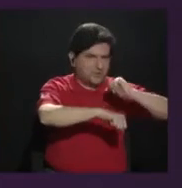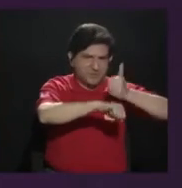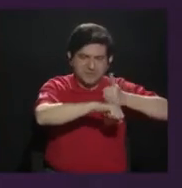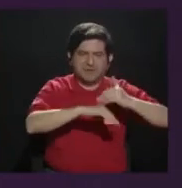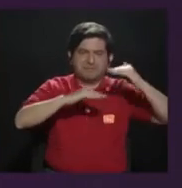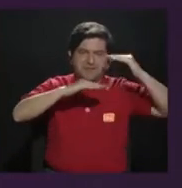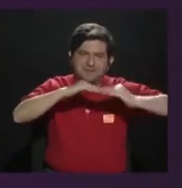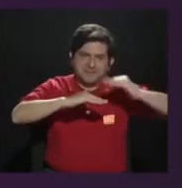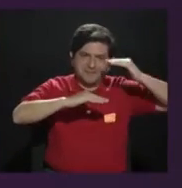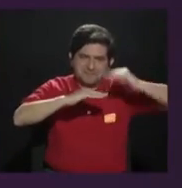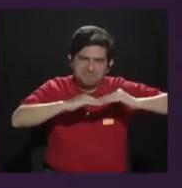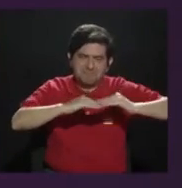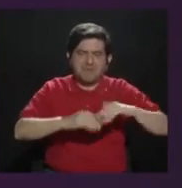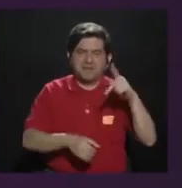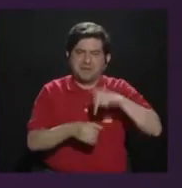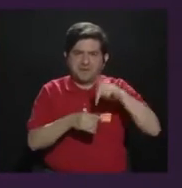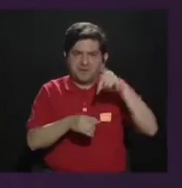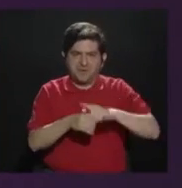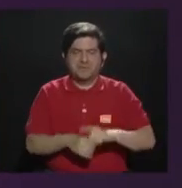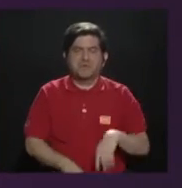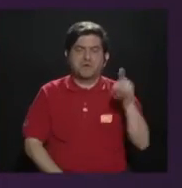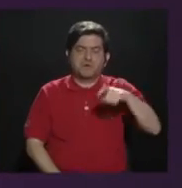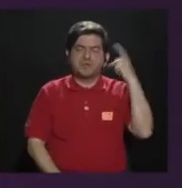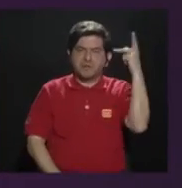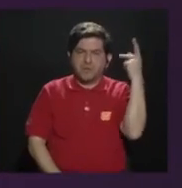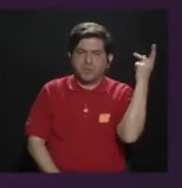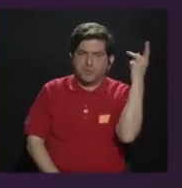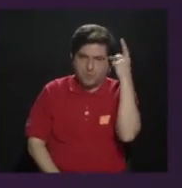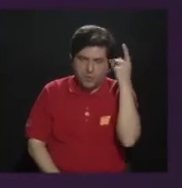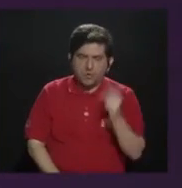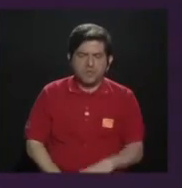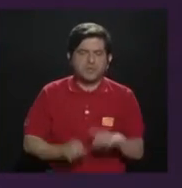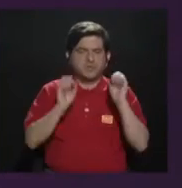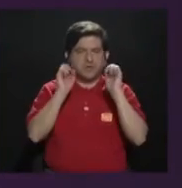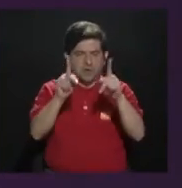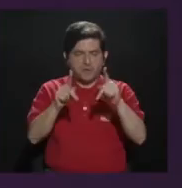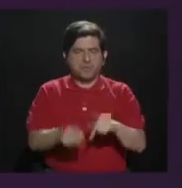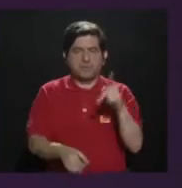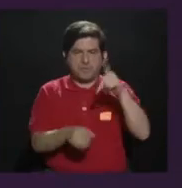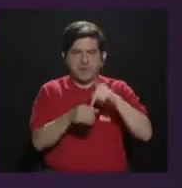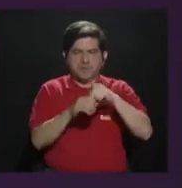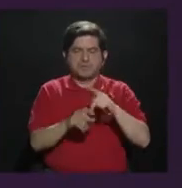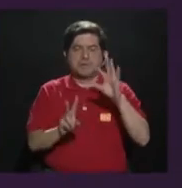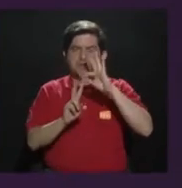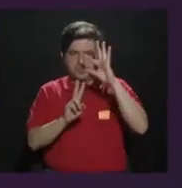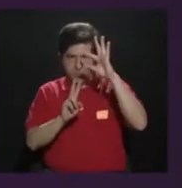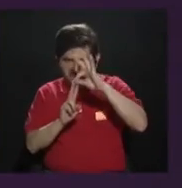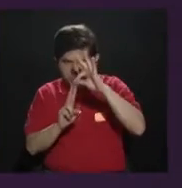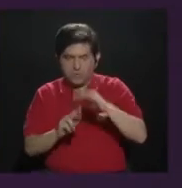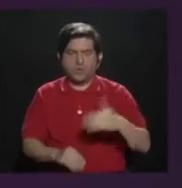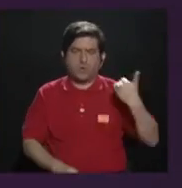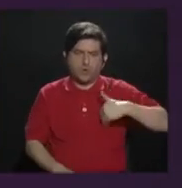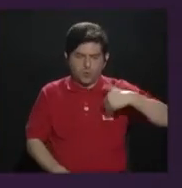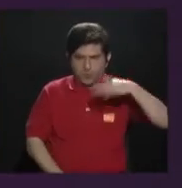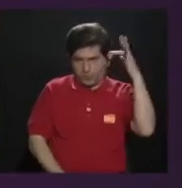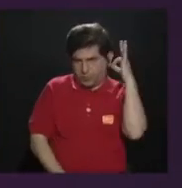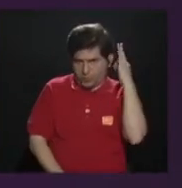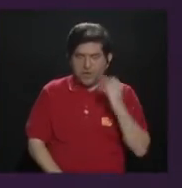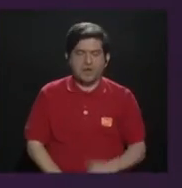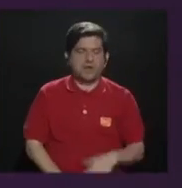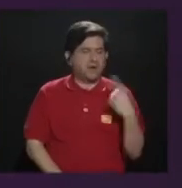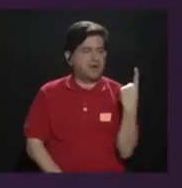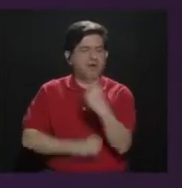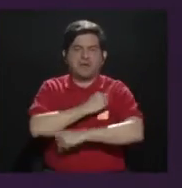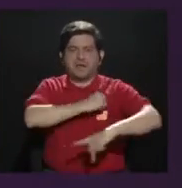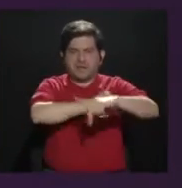pisos mínimos de participación, sino que debemos ir a políticas que habiliten la participación de manera paritaria de hombres y mujeres en cada uno de